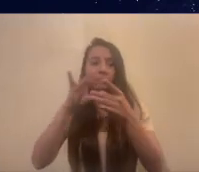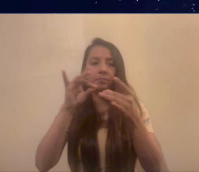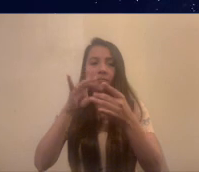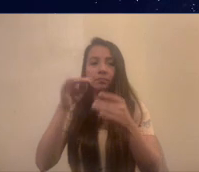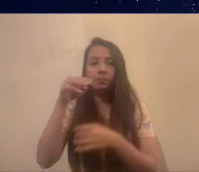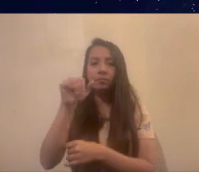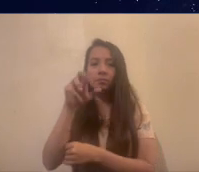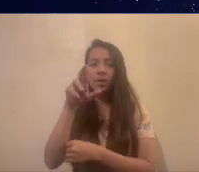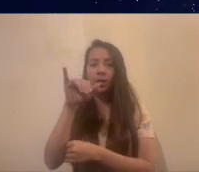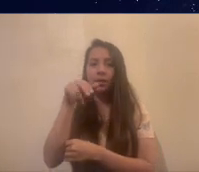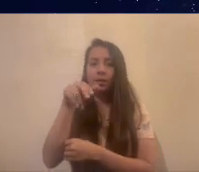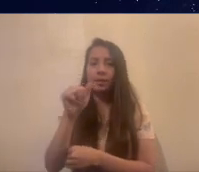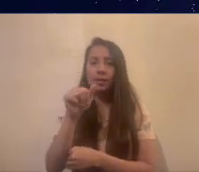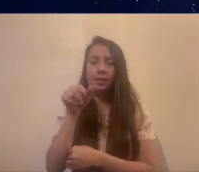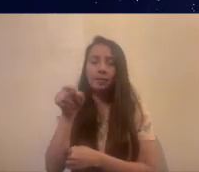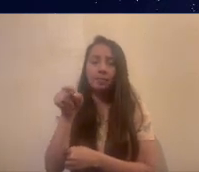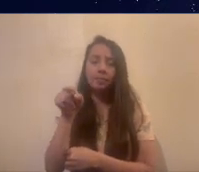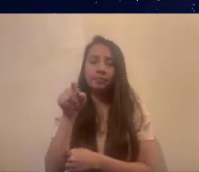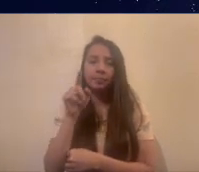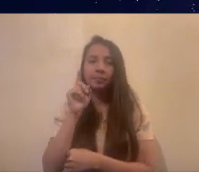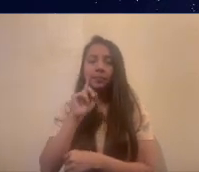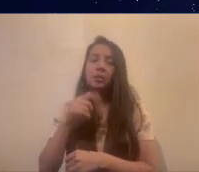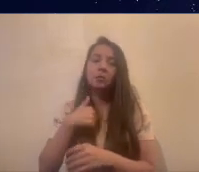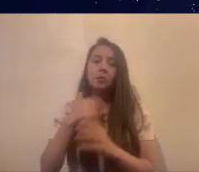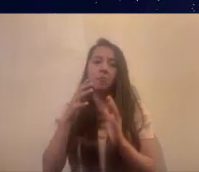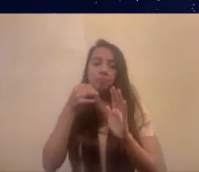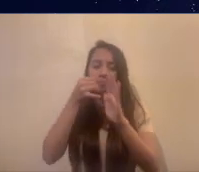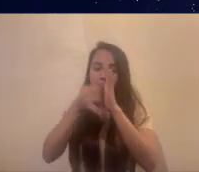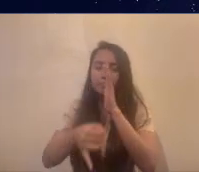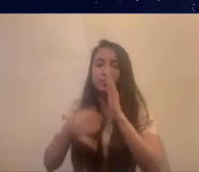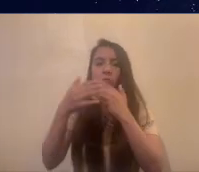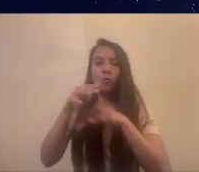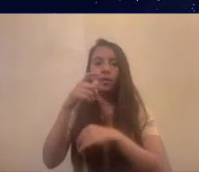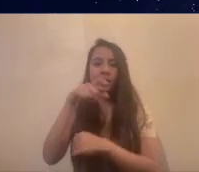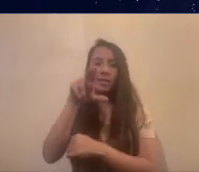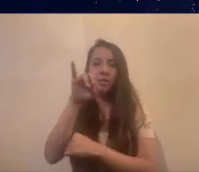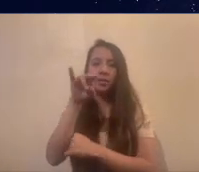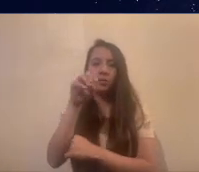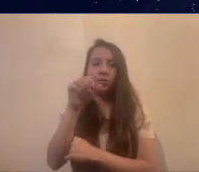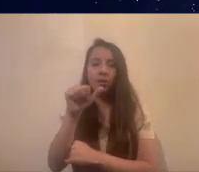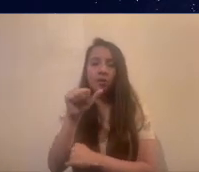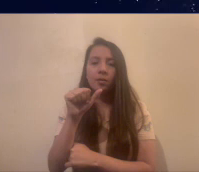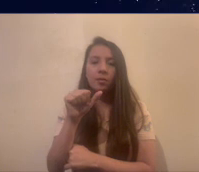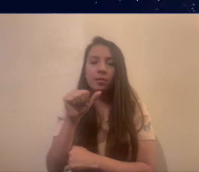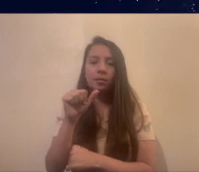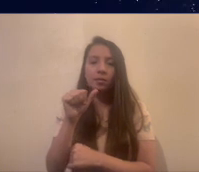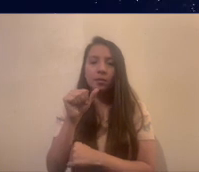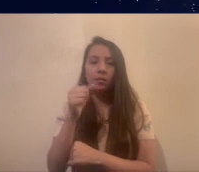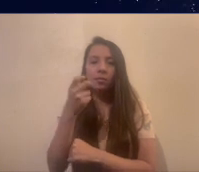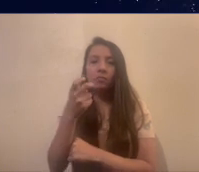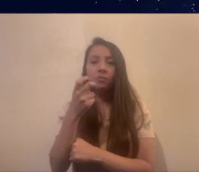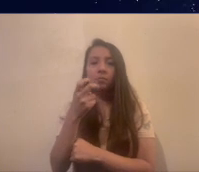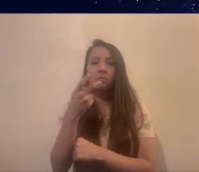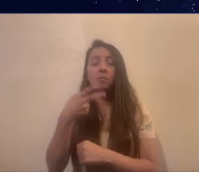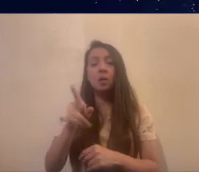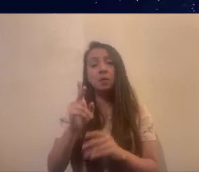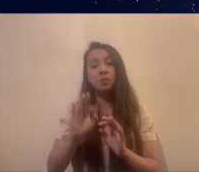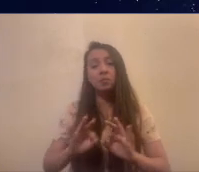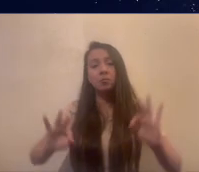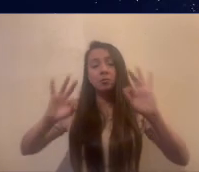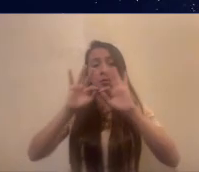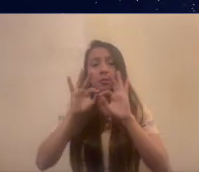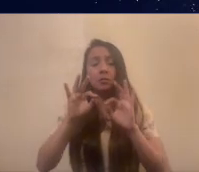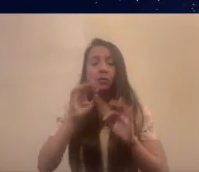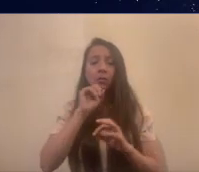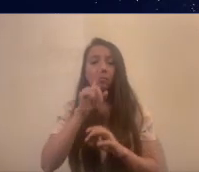y las antocianinas y las betalainas, que yo no lo manejo, pero son compuestos orgánicos